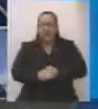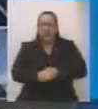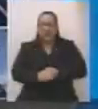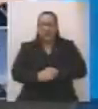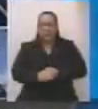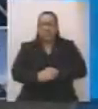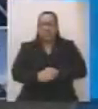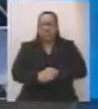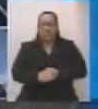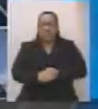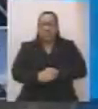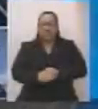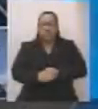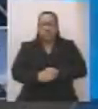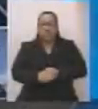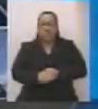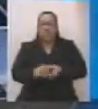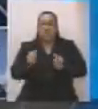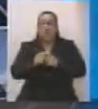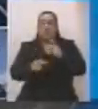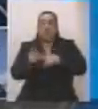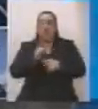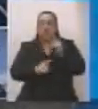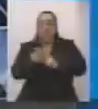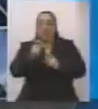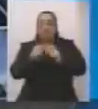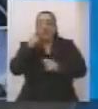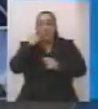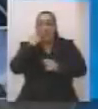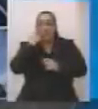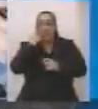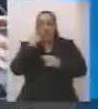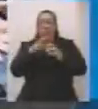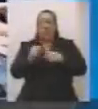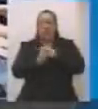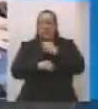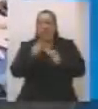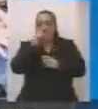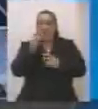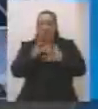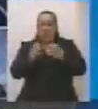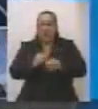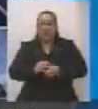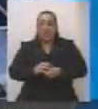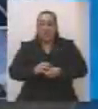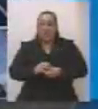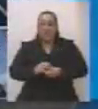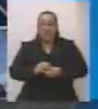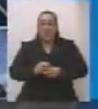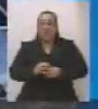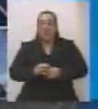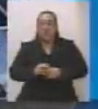sí, los consumidores, la gente de la población del país rico quería consumir